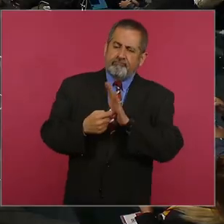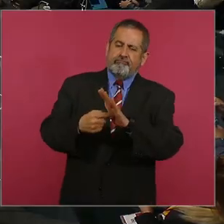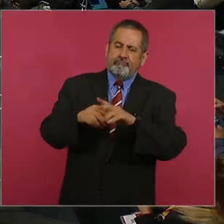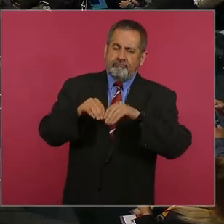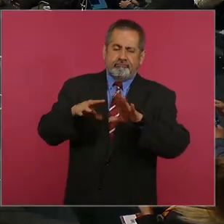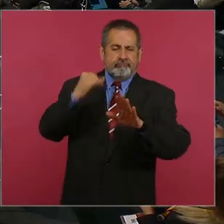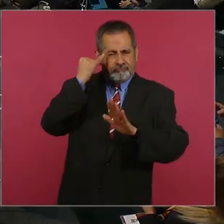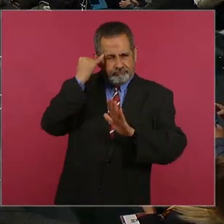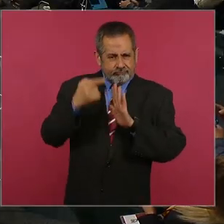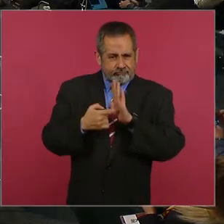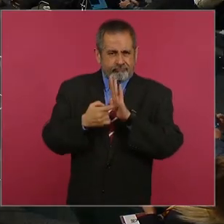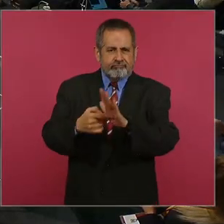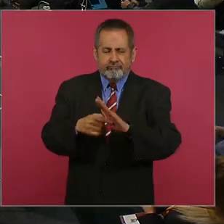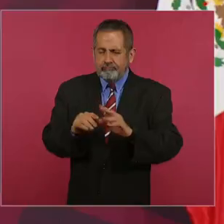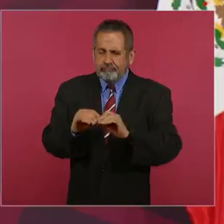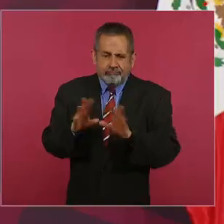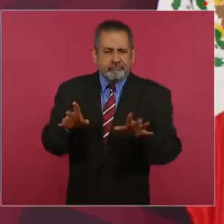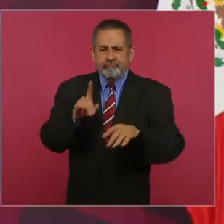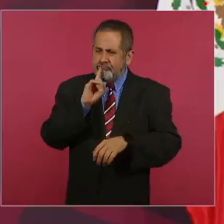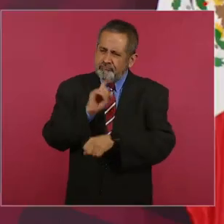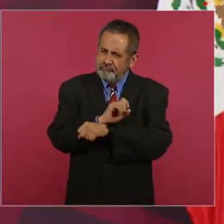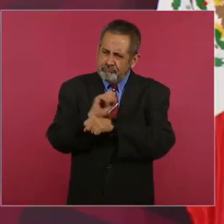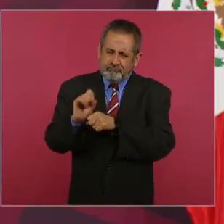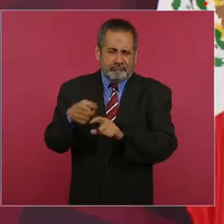de manera tan sencilla